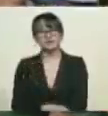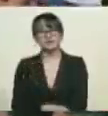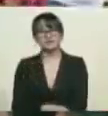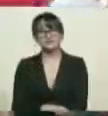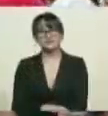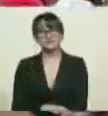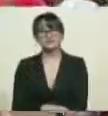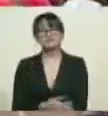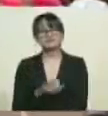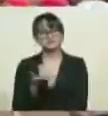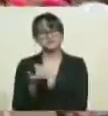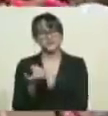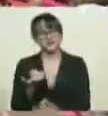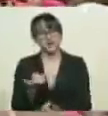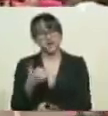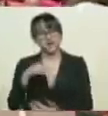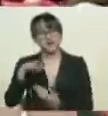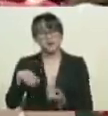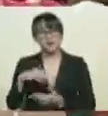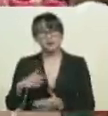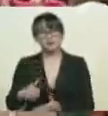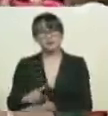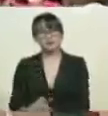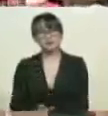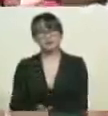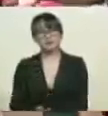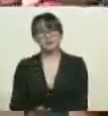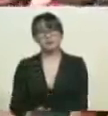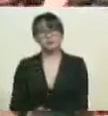eso estamos en revolución.